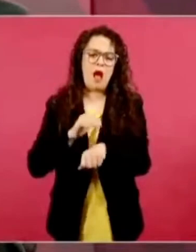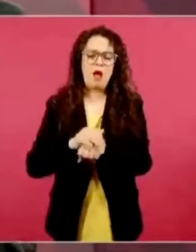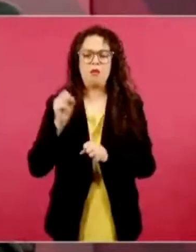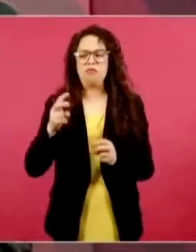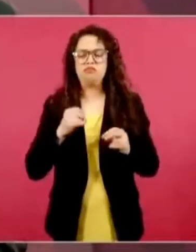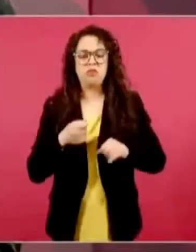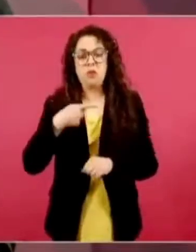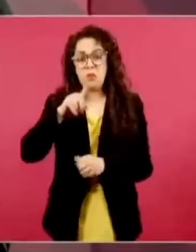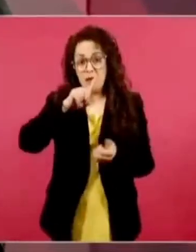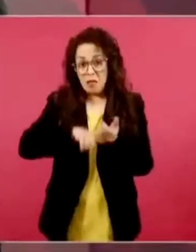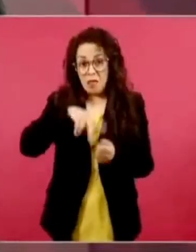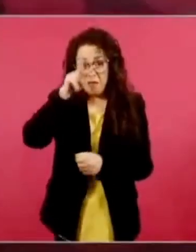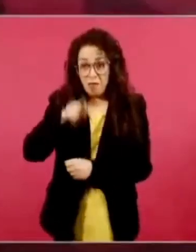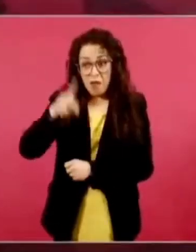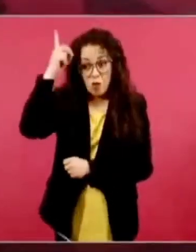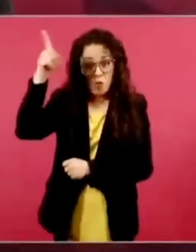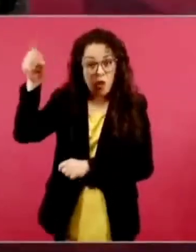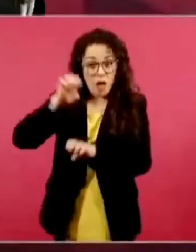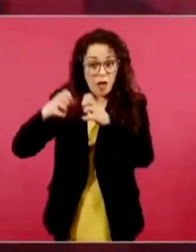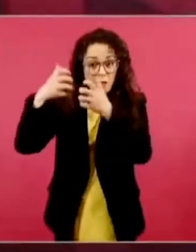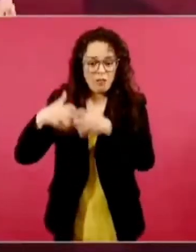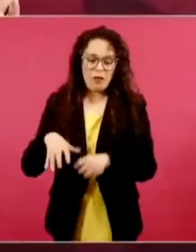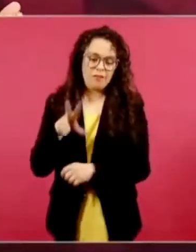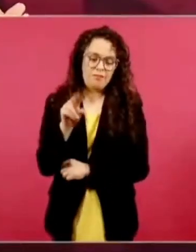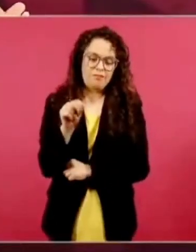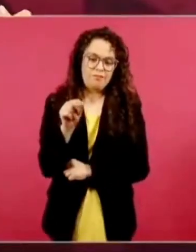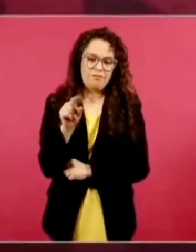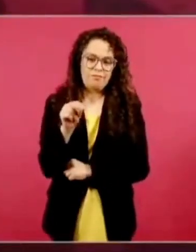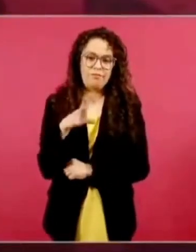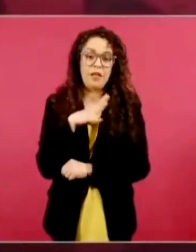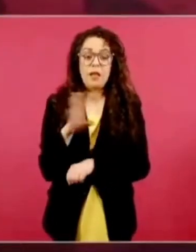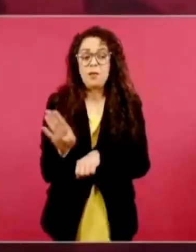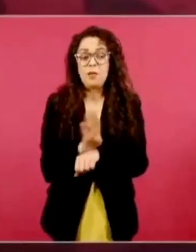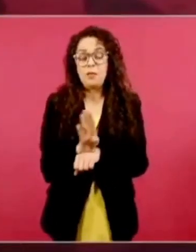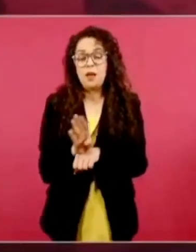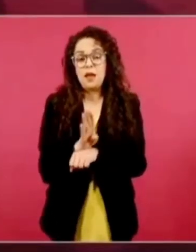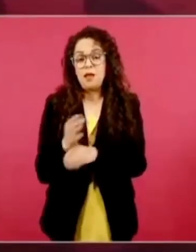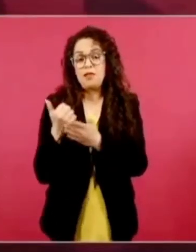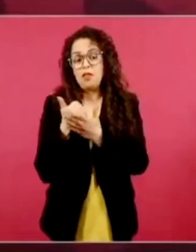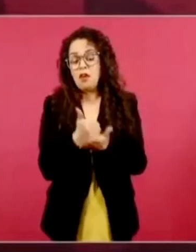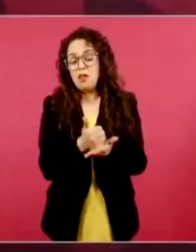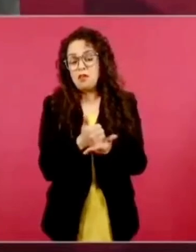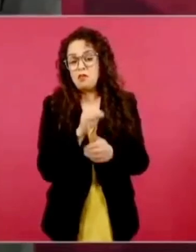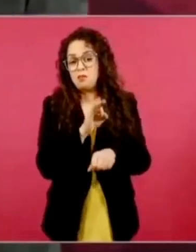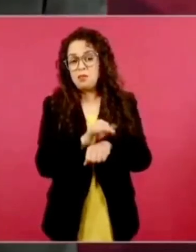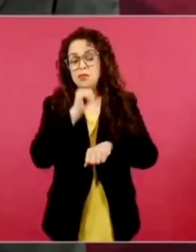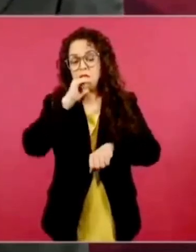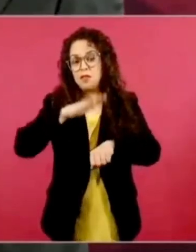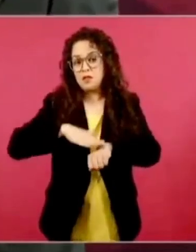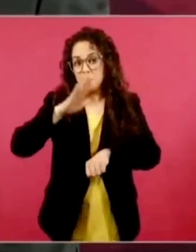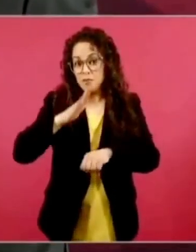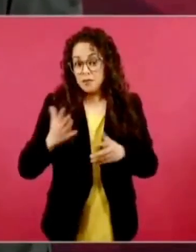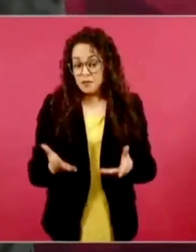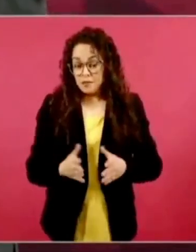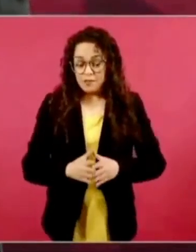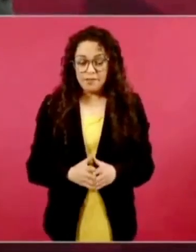empresarios son traficantes de influencia. Entonces, para poder